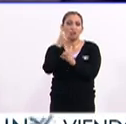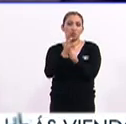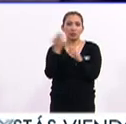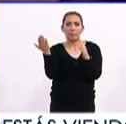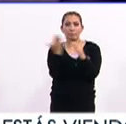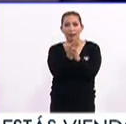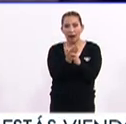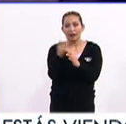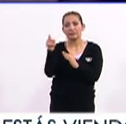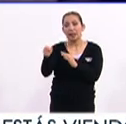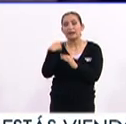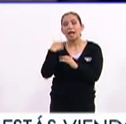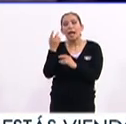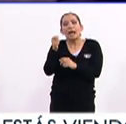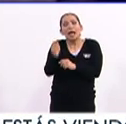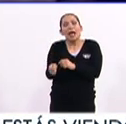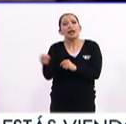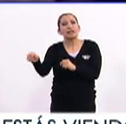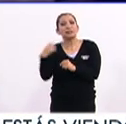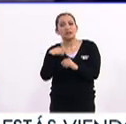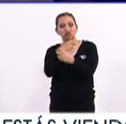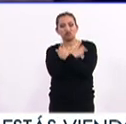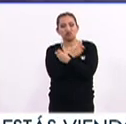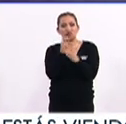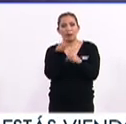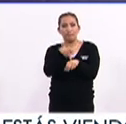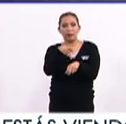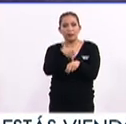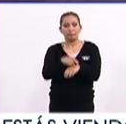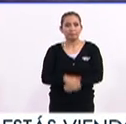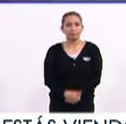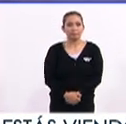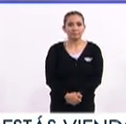segunda etapa y al que corresponderían los cráneos de piedra.